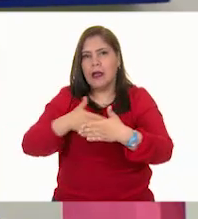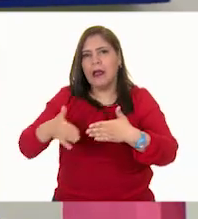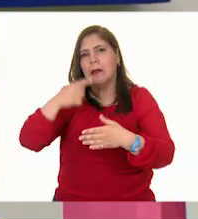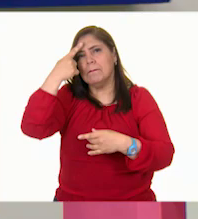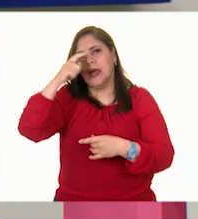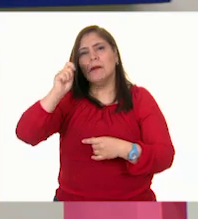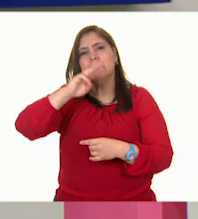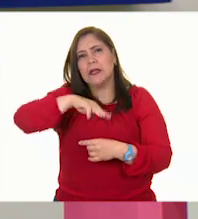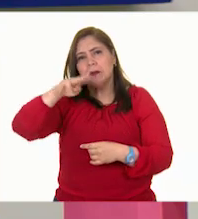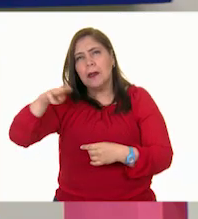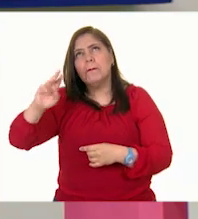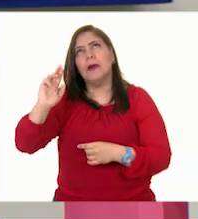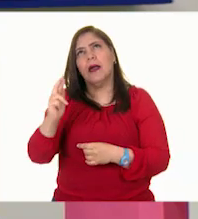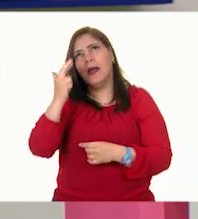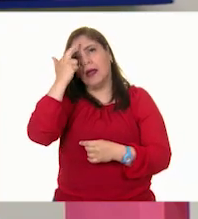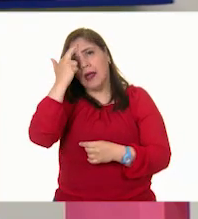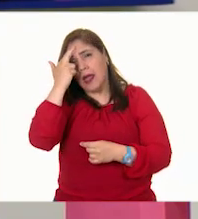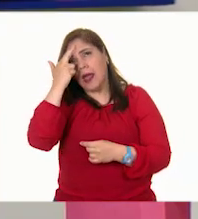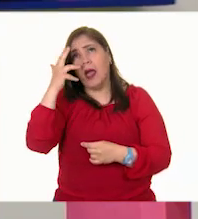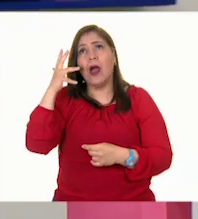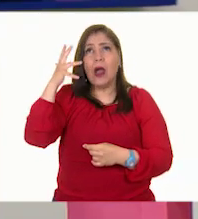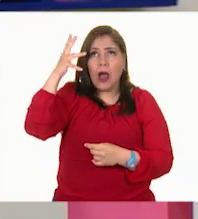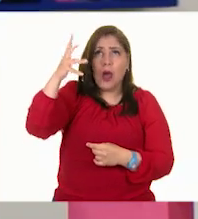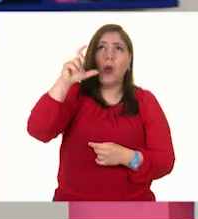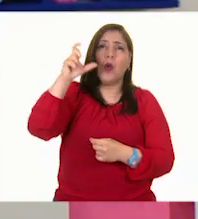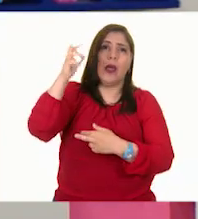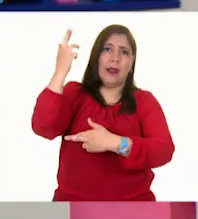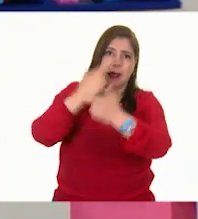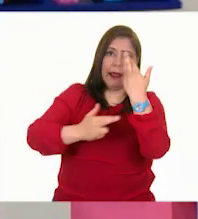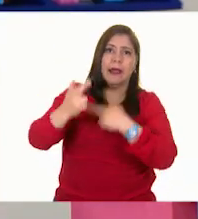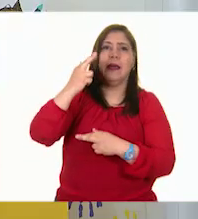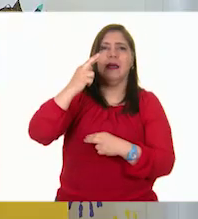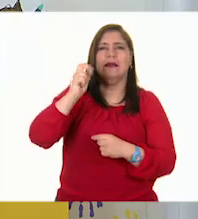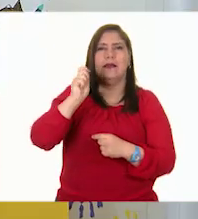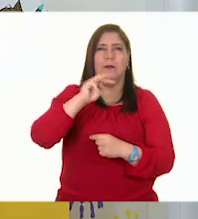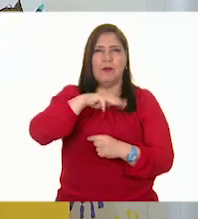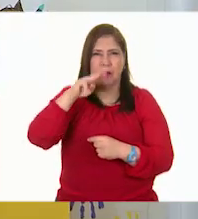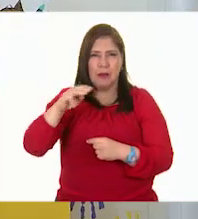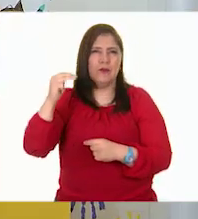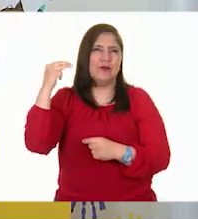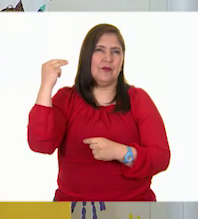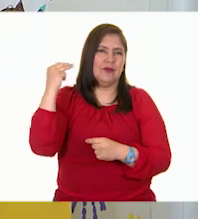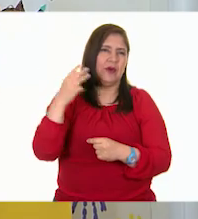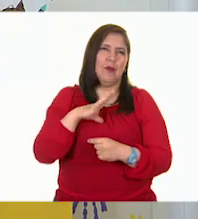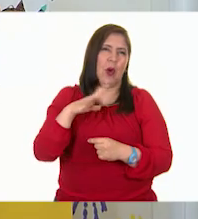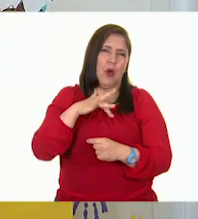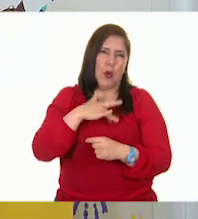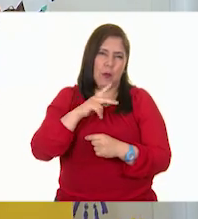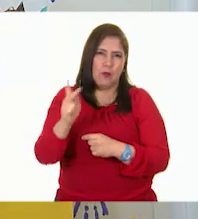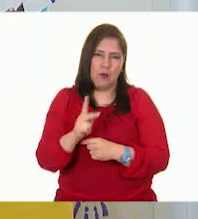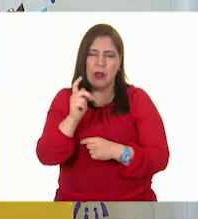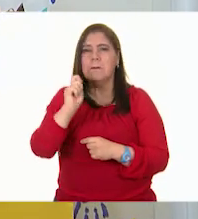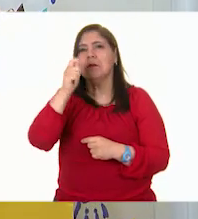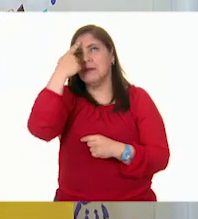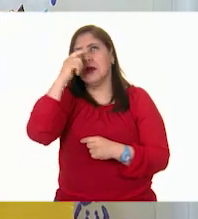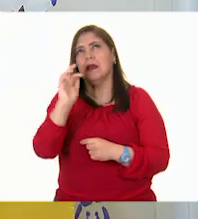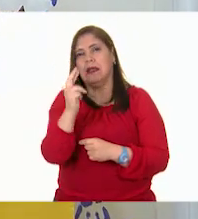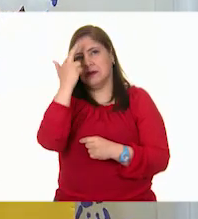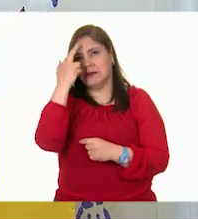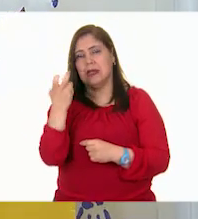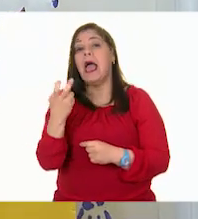y recuerde que algún día deberá ir a su pueblo, que también es el suyo. ¿Qué tal, verdad? Entonces, ¿qué hace la mamá